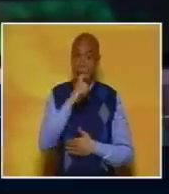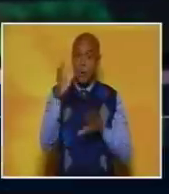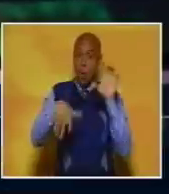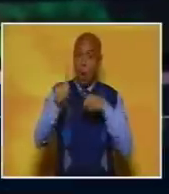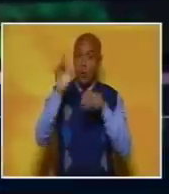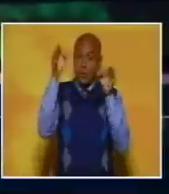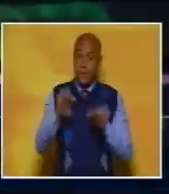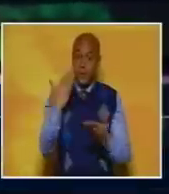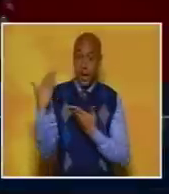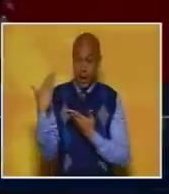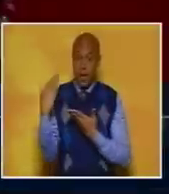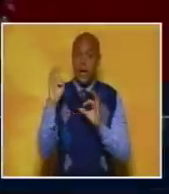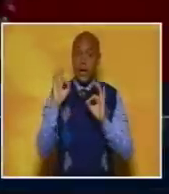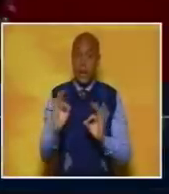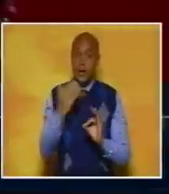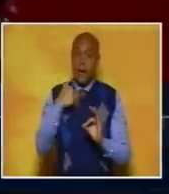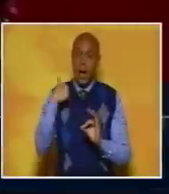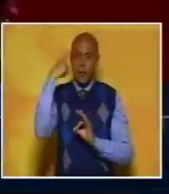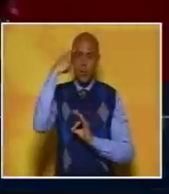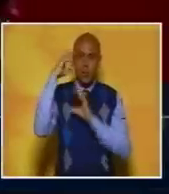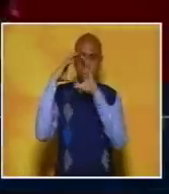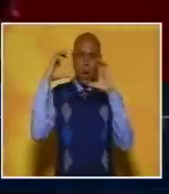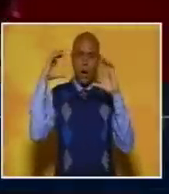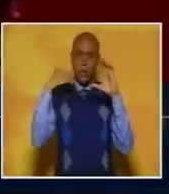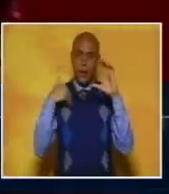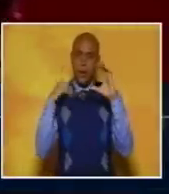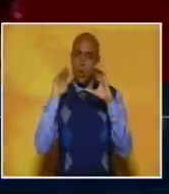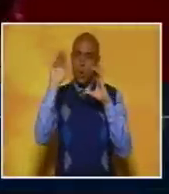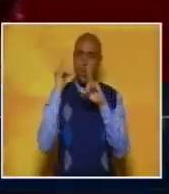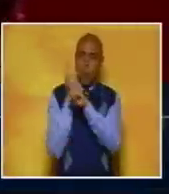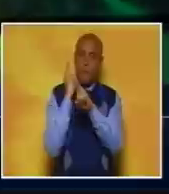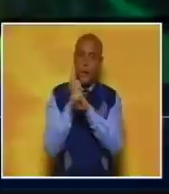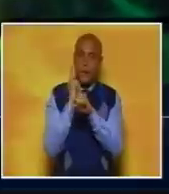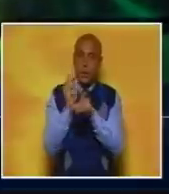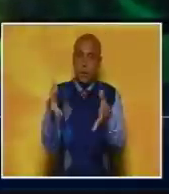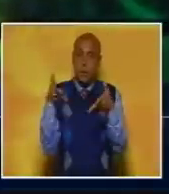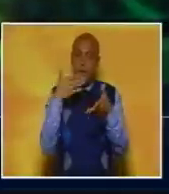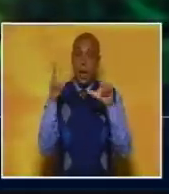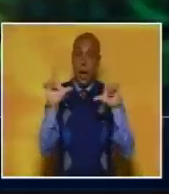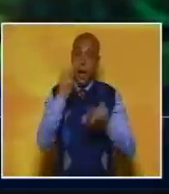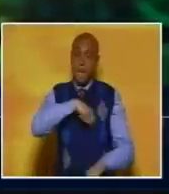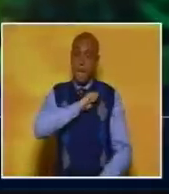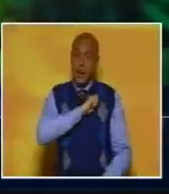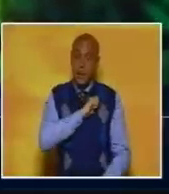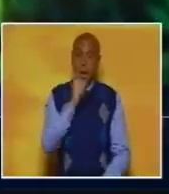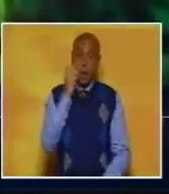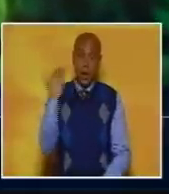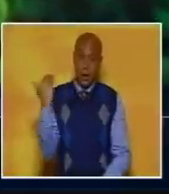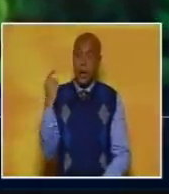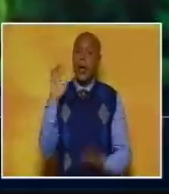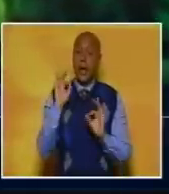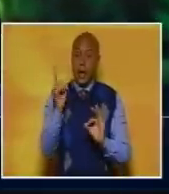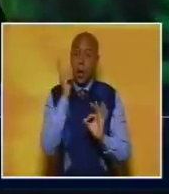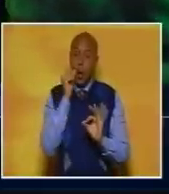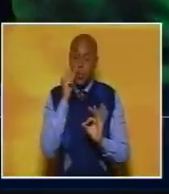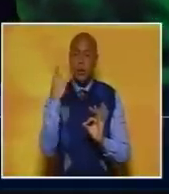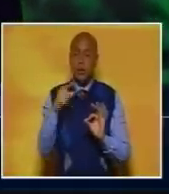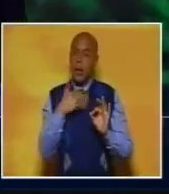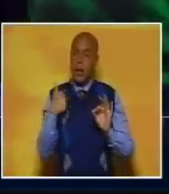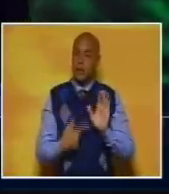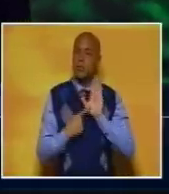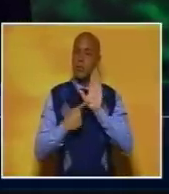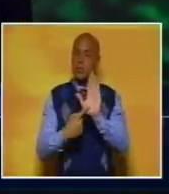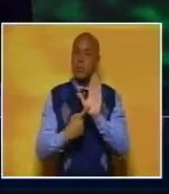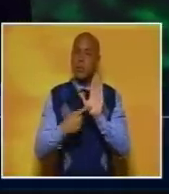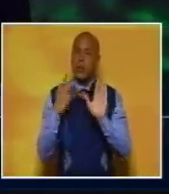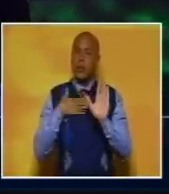11 años de edad y su sueño es ganar una competencia musical televisada en España. Él escogió como carta de presentación el